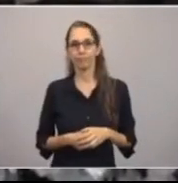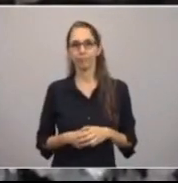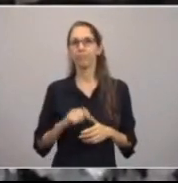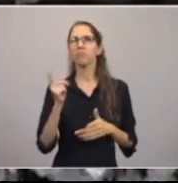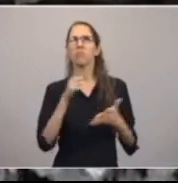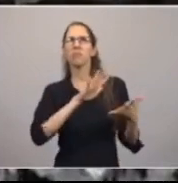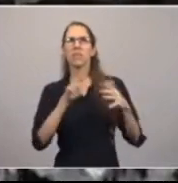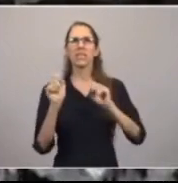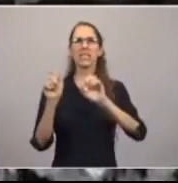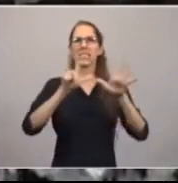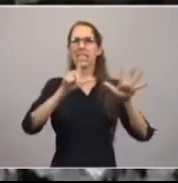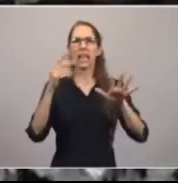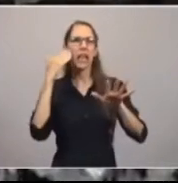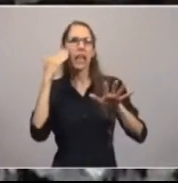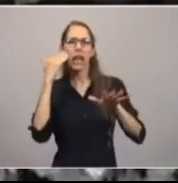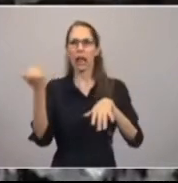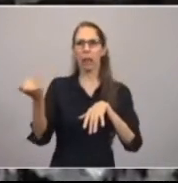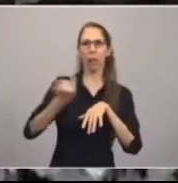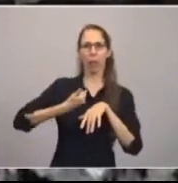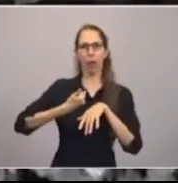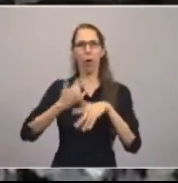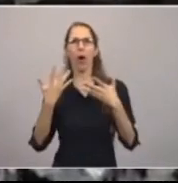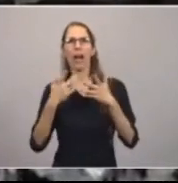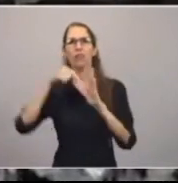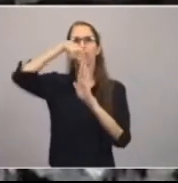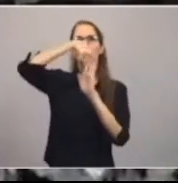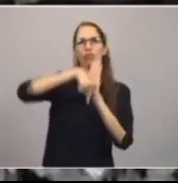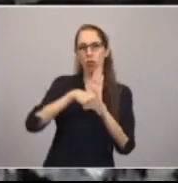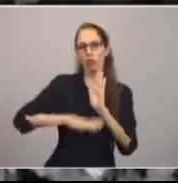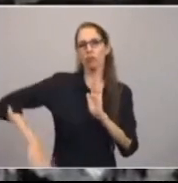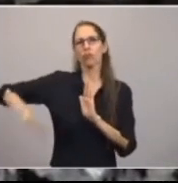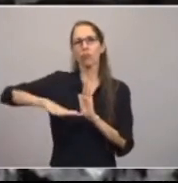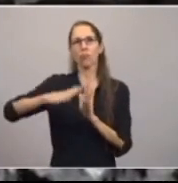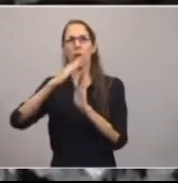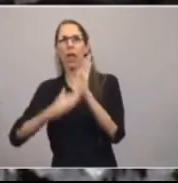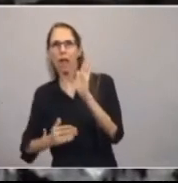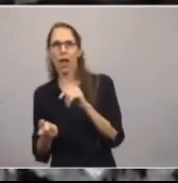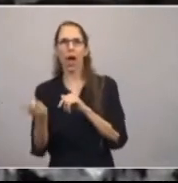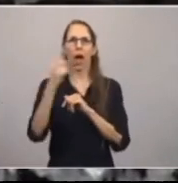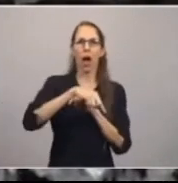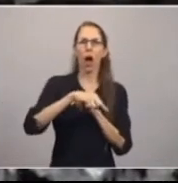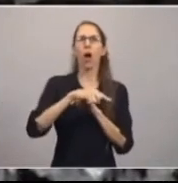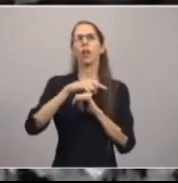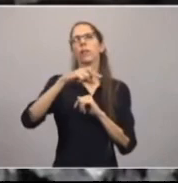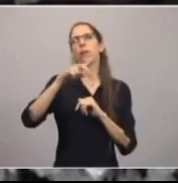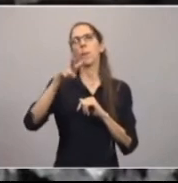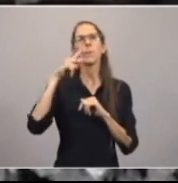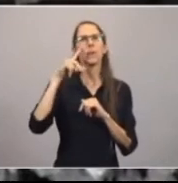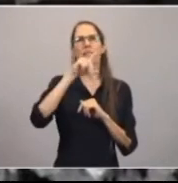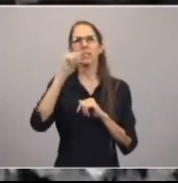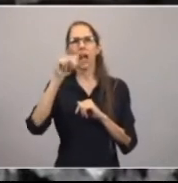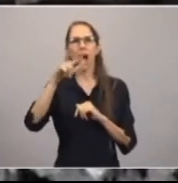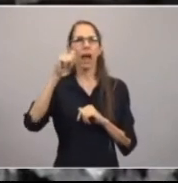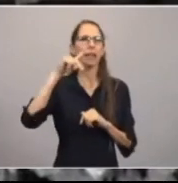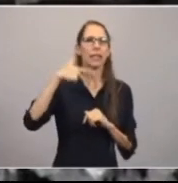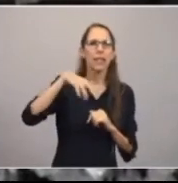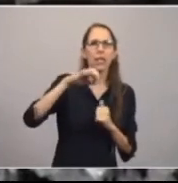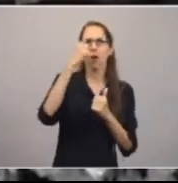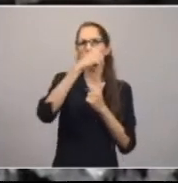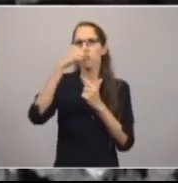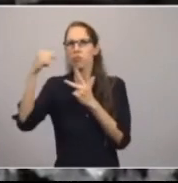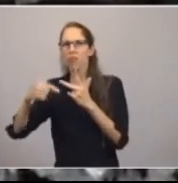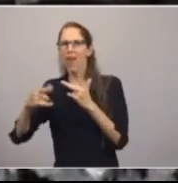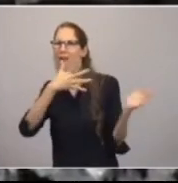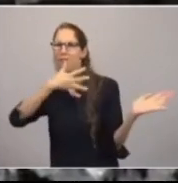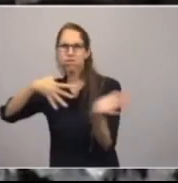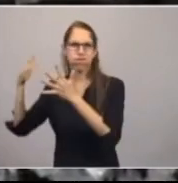Bahía Blanca, pero también Patagones, Villarino, estaban recibiendo estos fuertes vientos. Creo que son